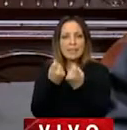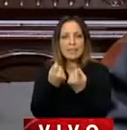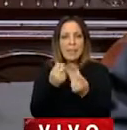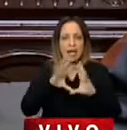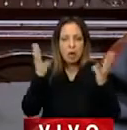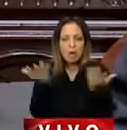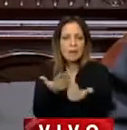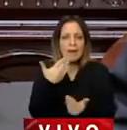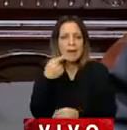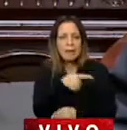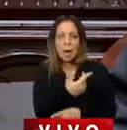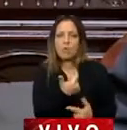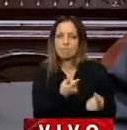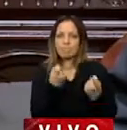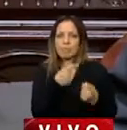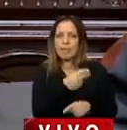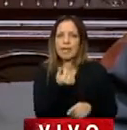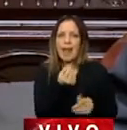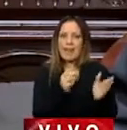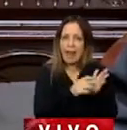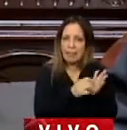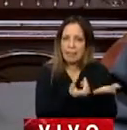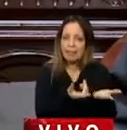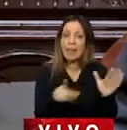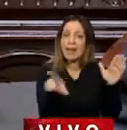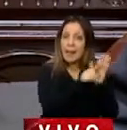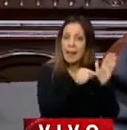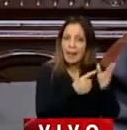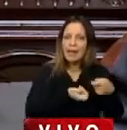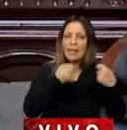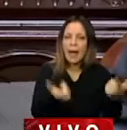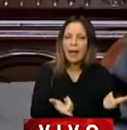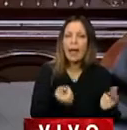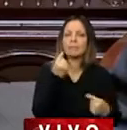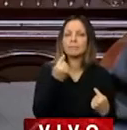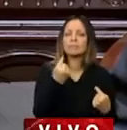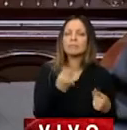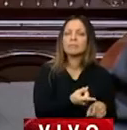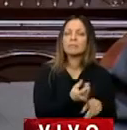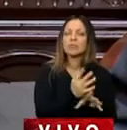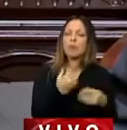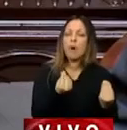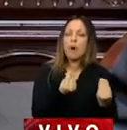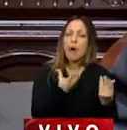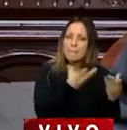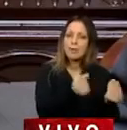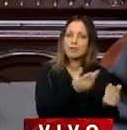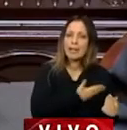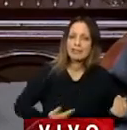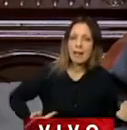calidad. Esta nueva ley contribuirá a dirigir los esfuerzos del Estado y promover